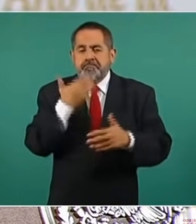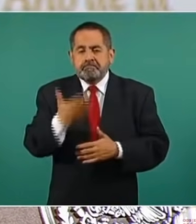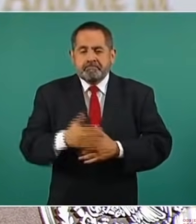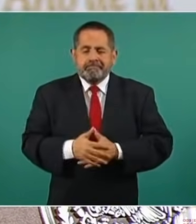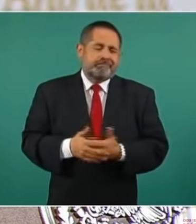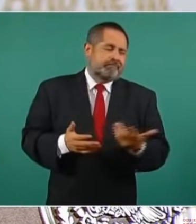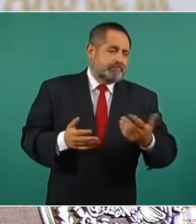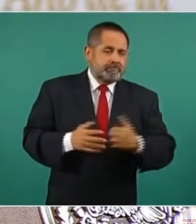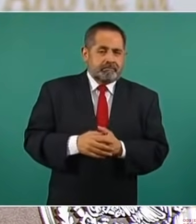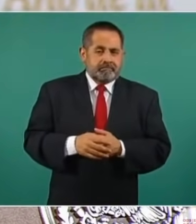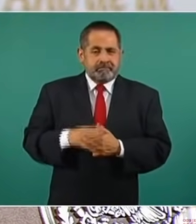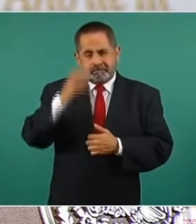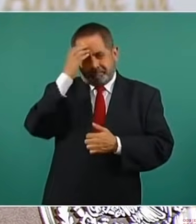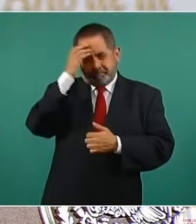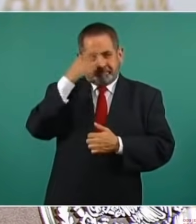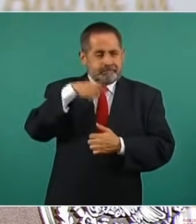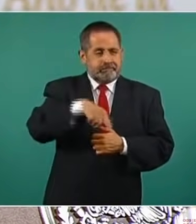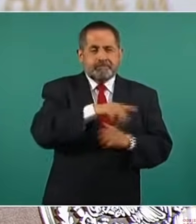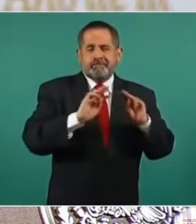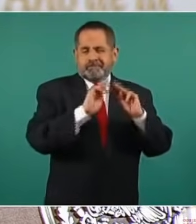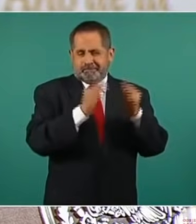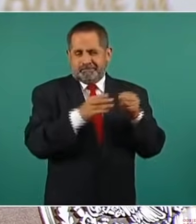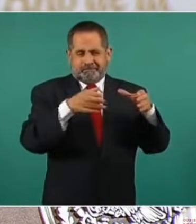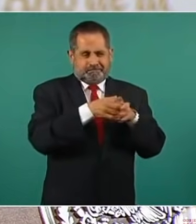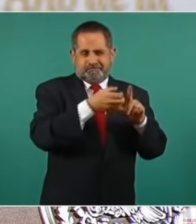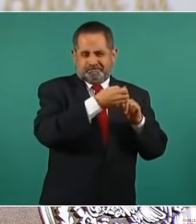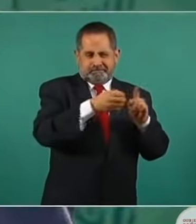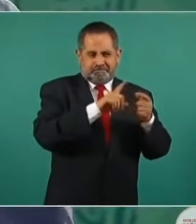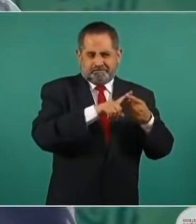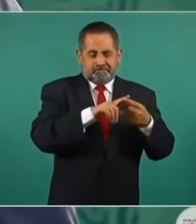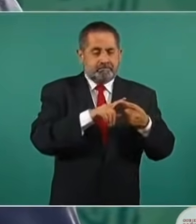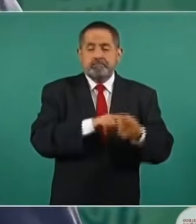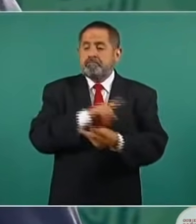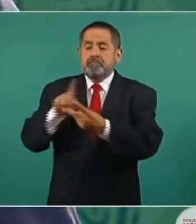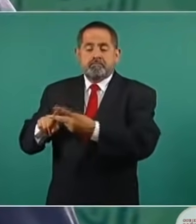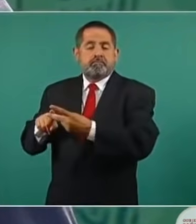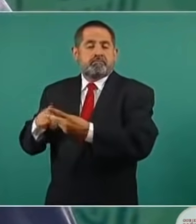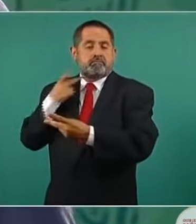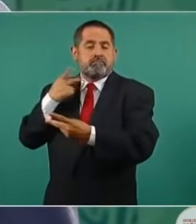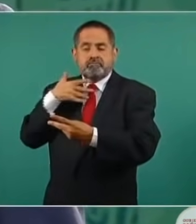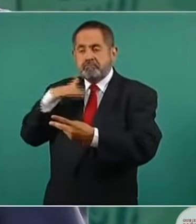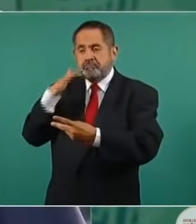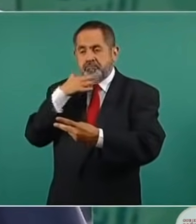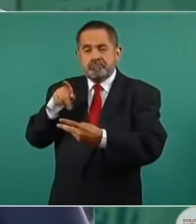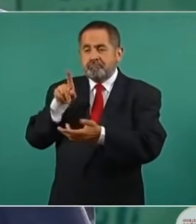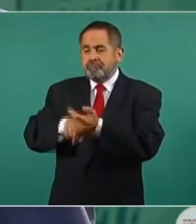La delincuencia llamada organizada y la delincuencia de cuello blanco.